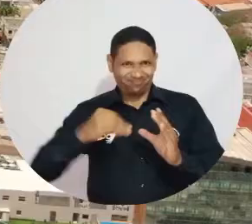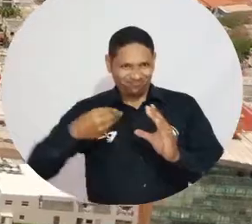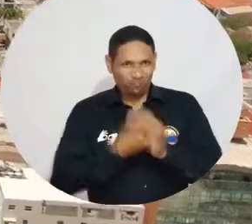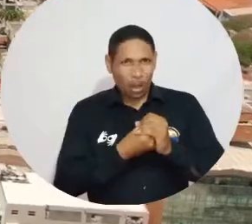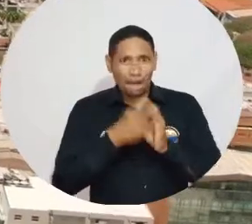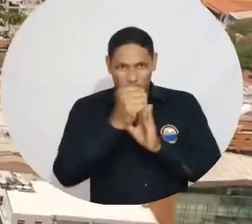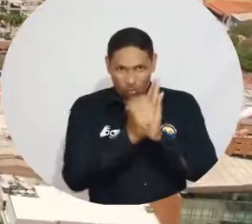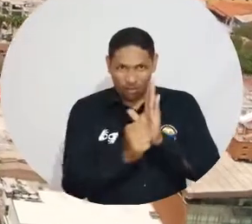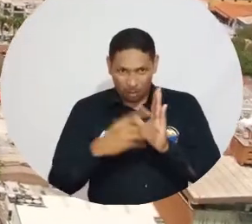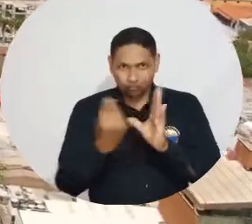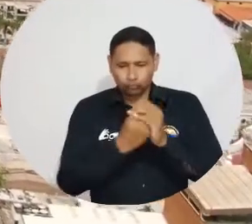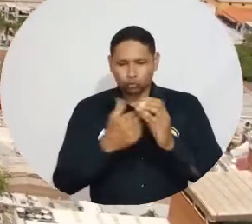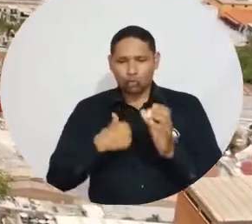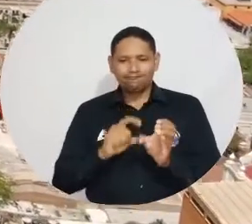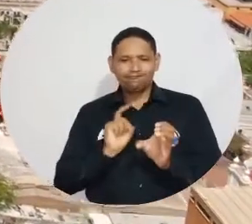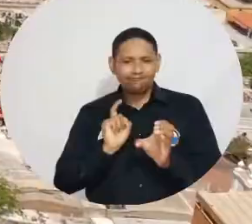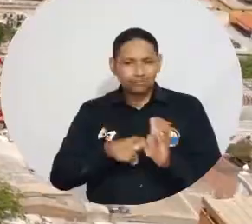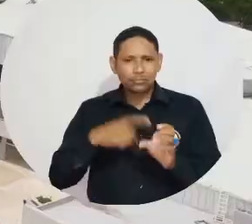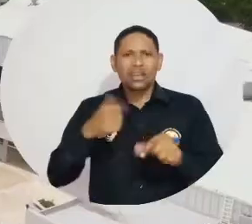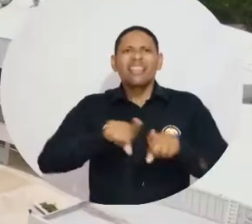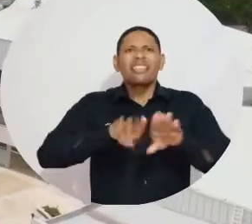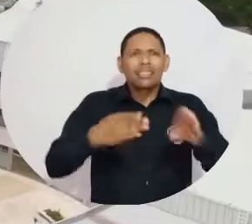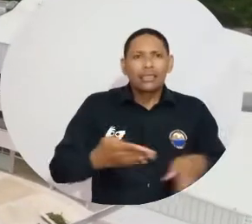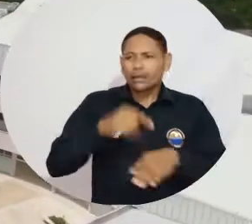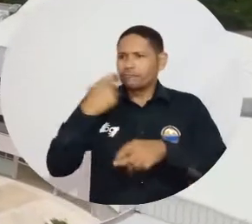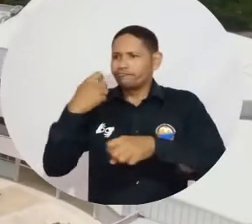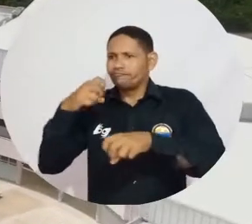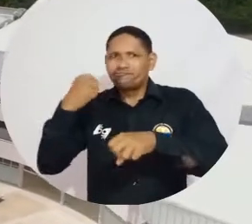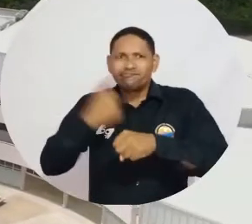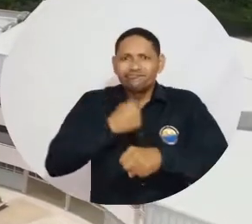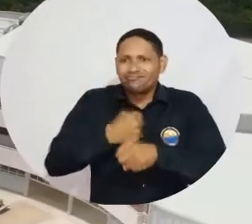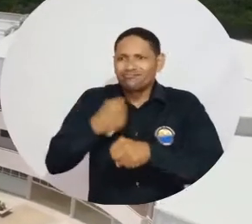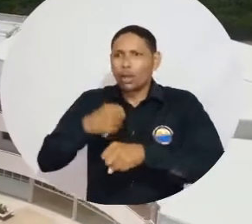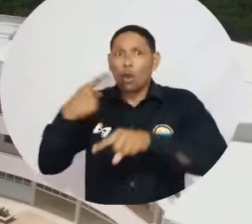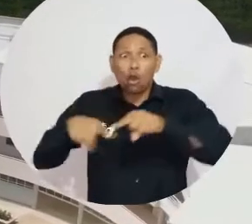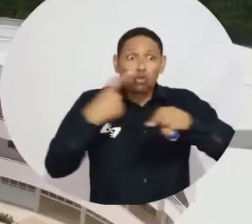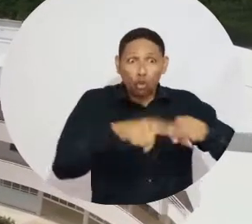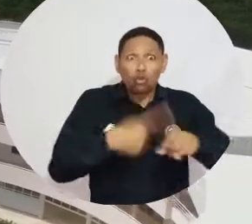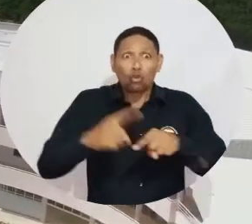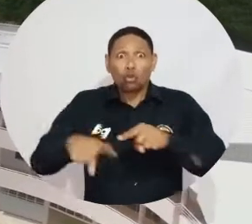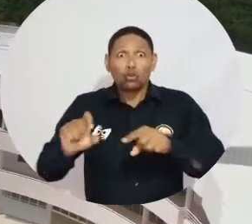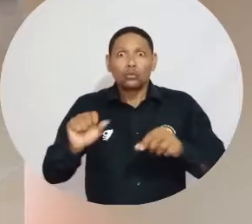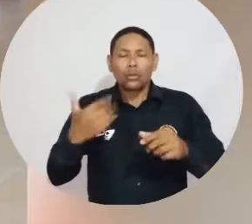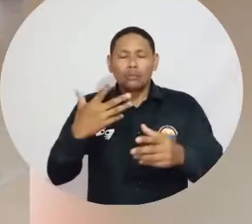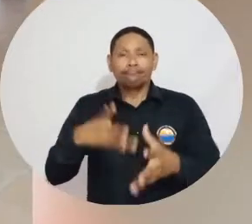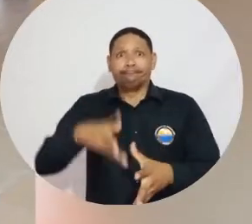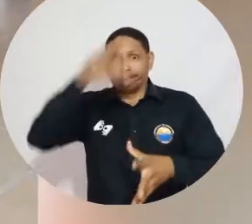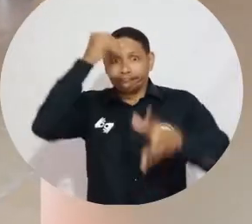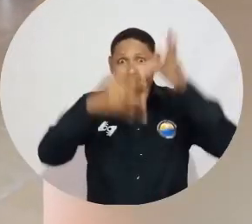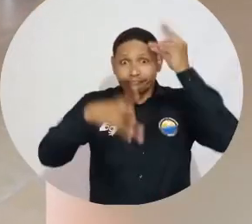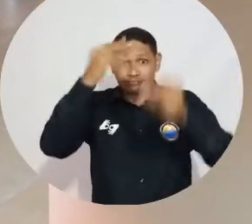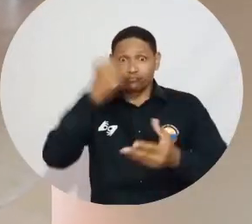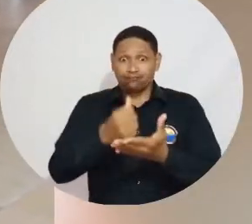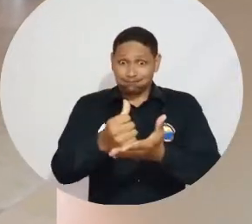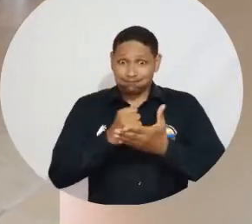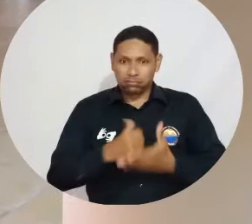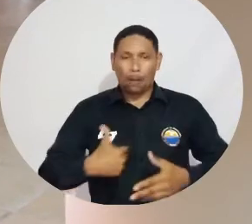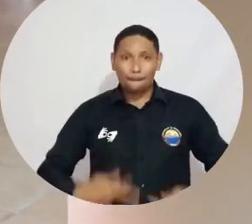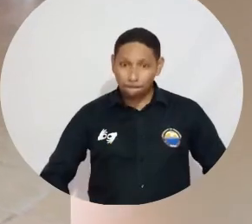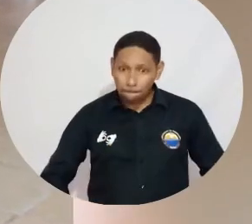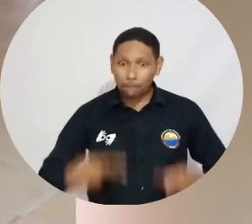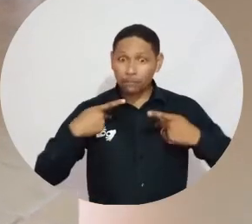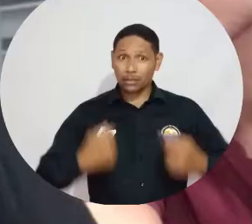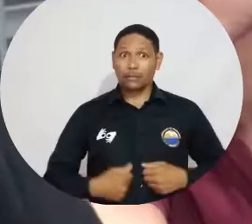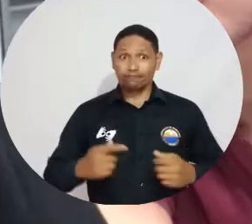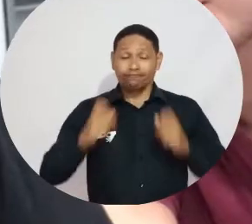donde estuve en varias oficinas de la Universidad de Magdalena y eso me ayudó mucho a crecer tanto